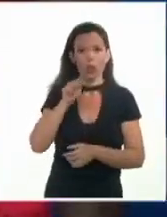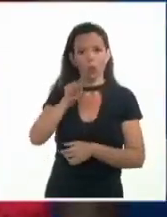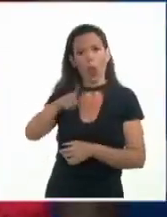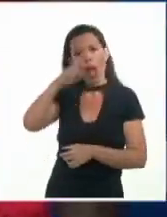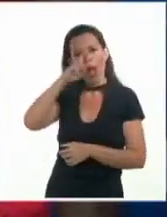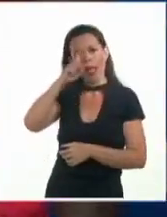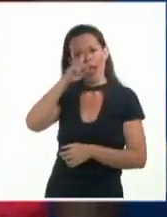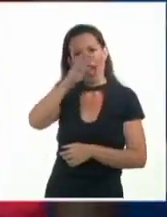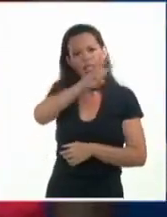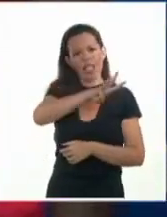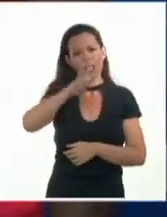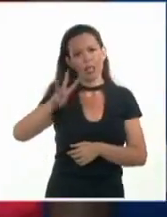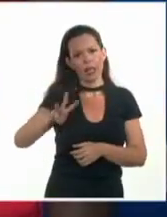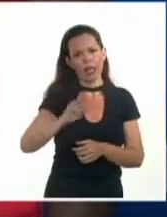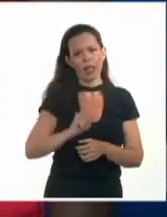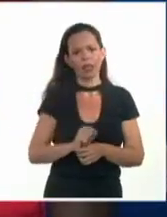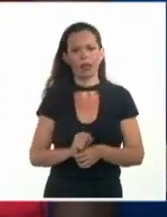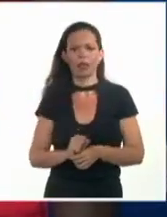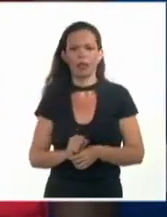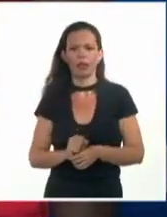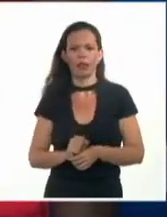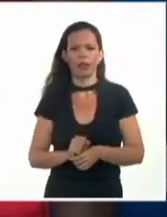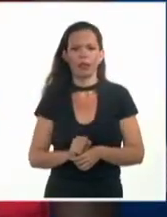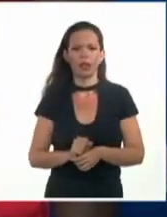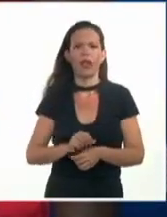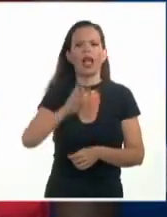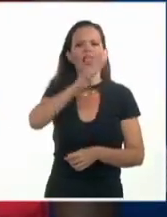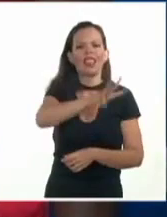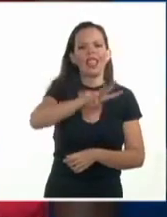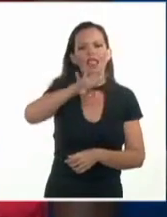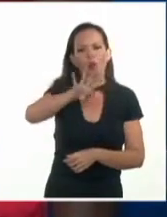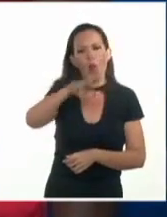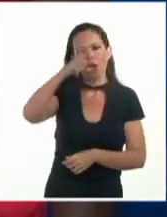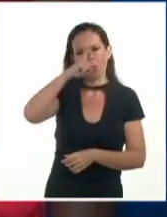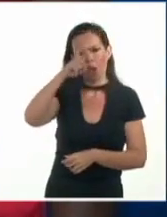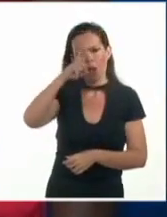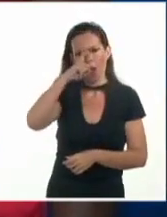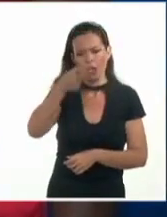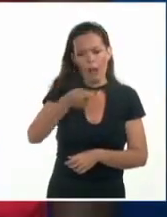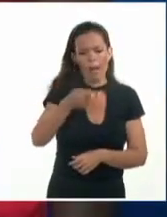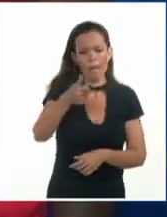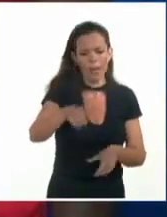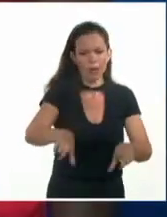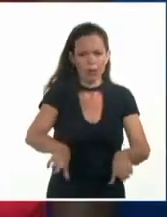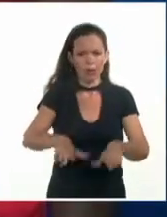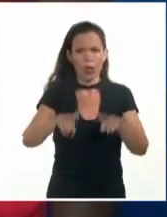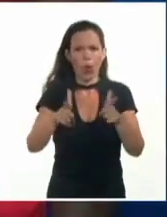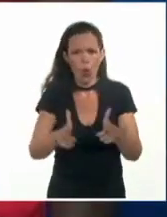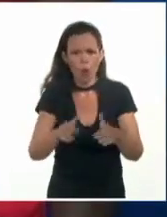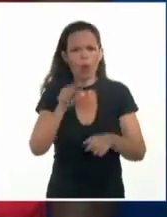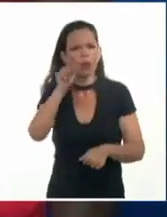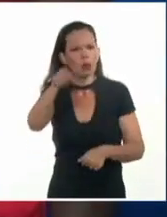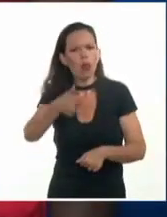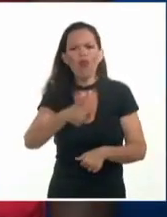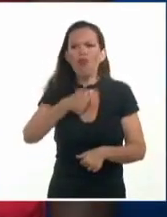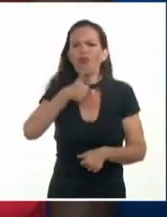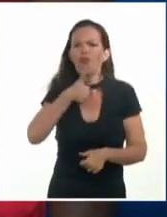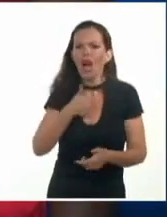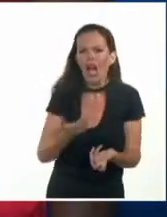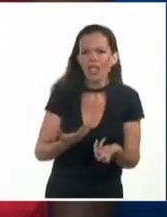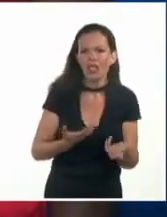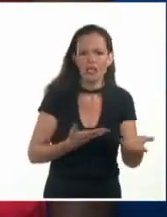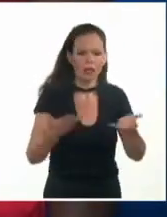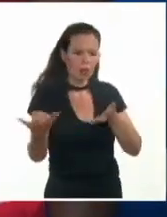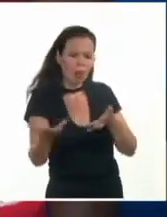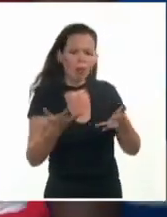33 o 34, con tus 33 años, 34 años ya casi. No pierde su estilo, su esquiva, sus movimientos. ¿Te sientes entero?